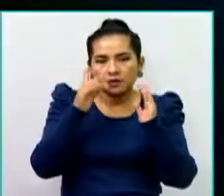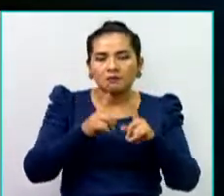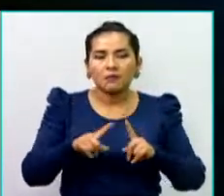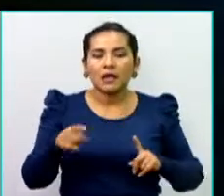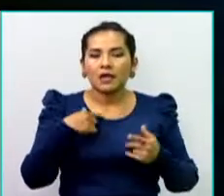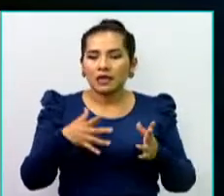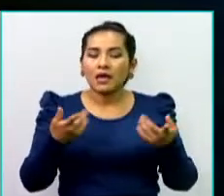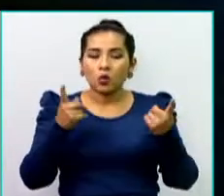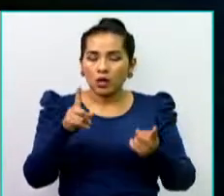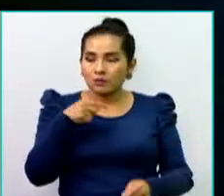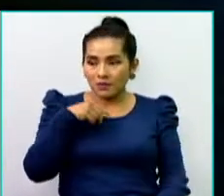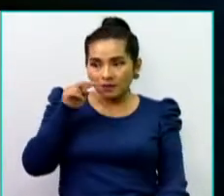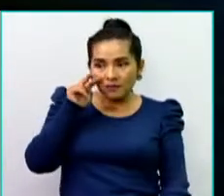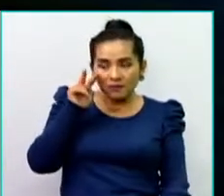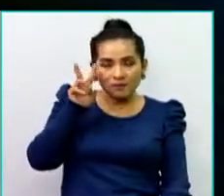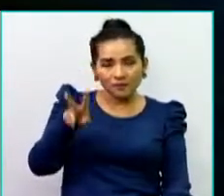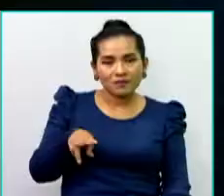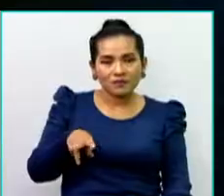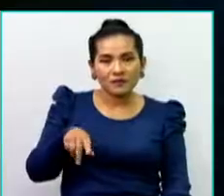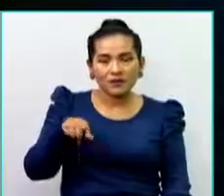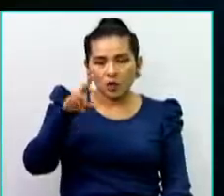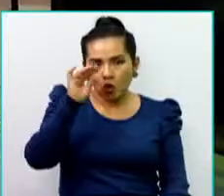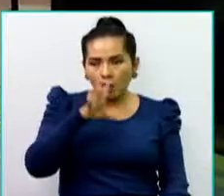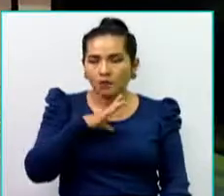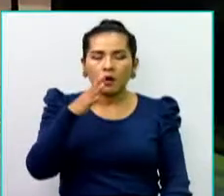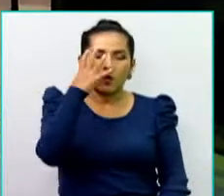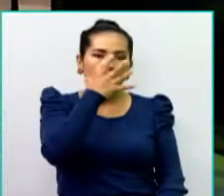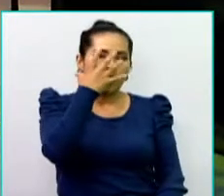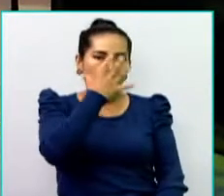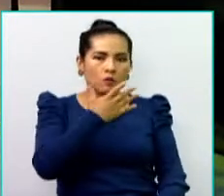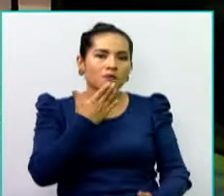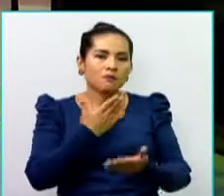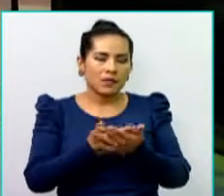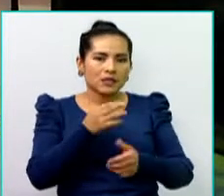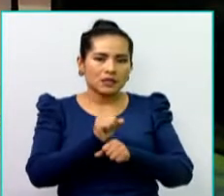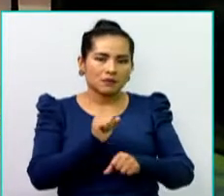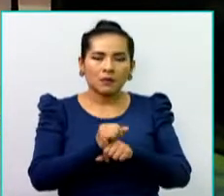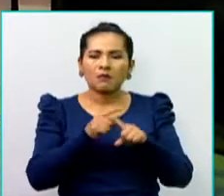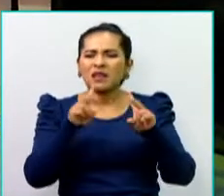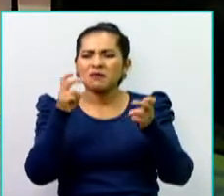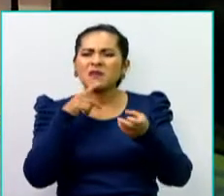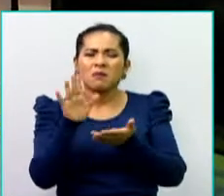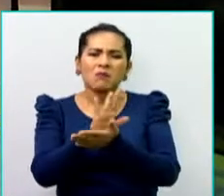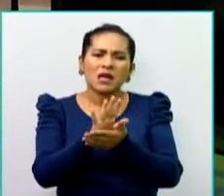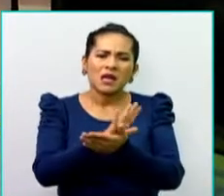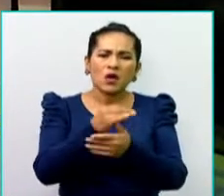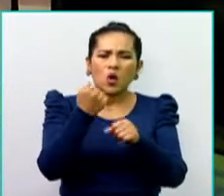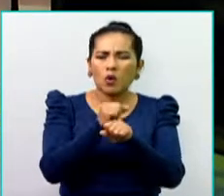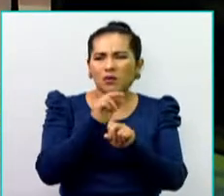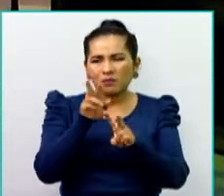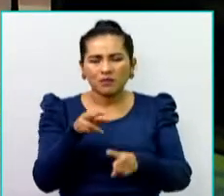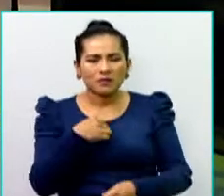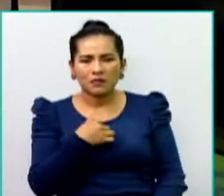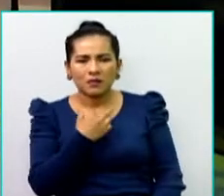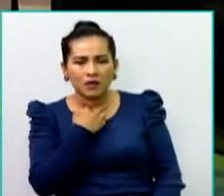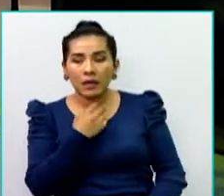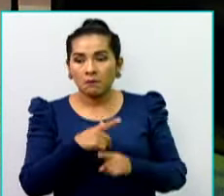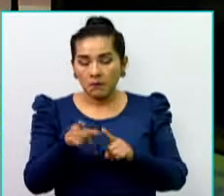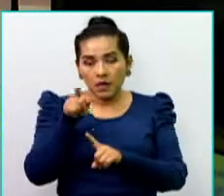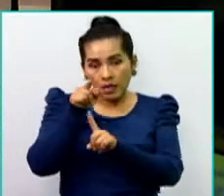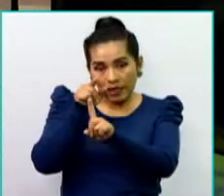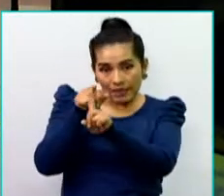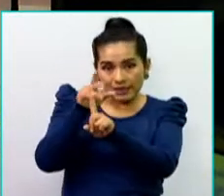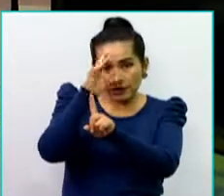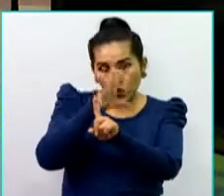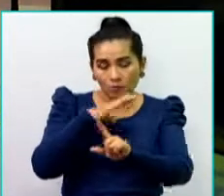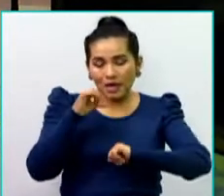cada vez que lo veo me parece que hace algo admirable, aunque no me guste la película o la obra, siento que él hace mucho para que